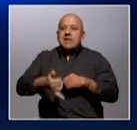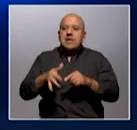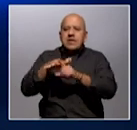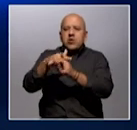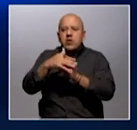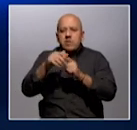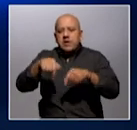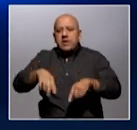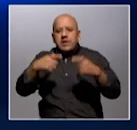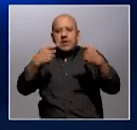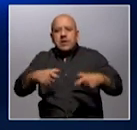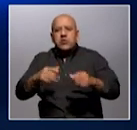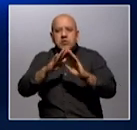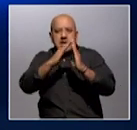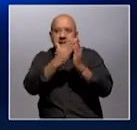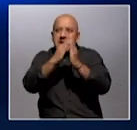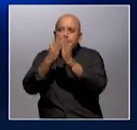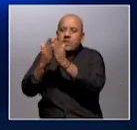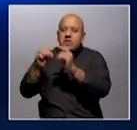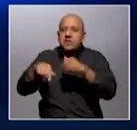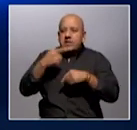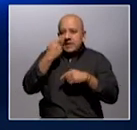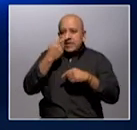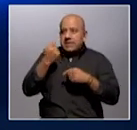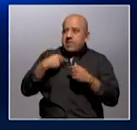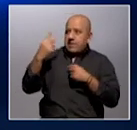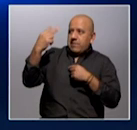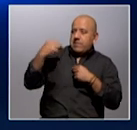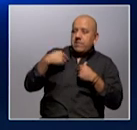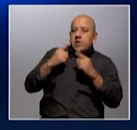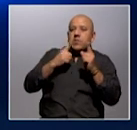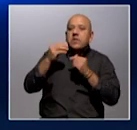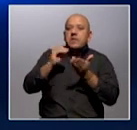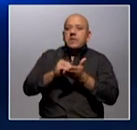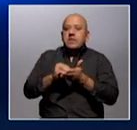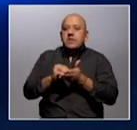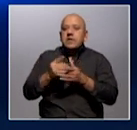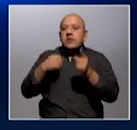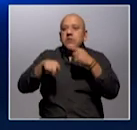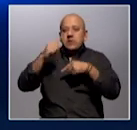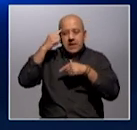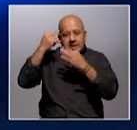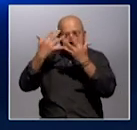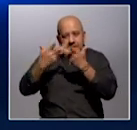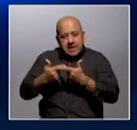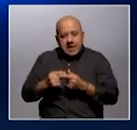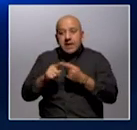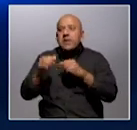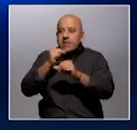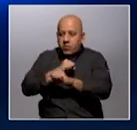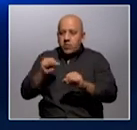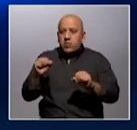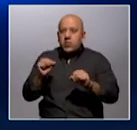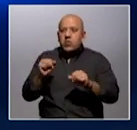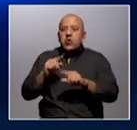discos y libros para hacer aires más interesantes y quería que alguien se fijase en mí alguna vez la estrategia era despiadada pero lo consiguió